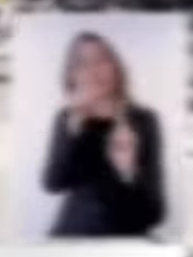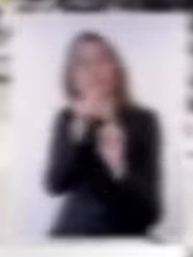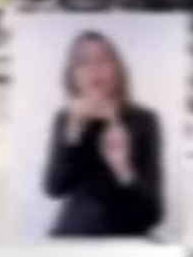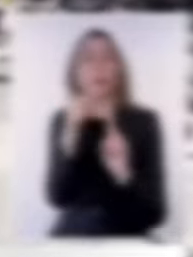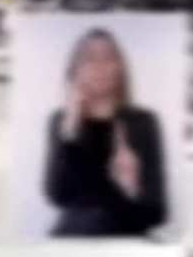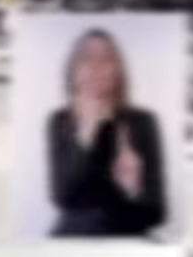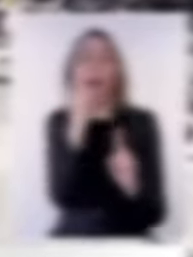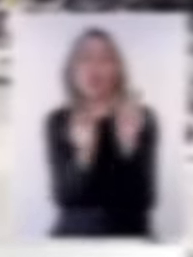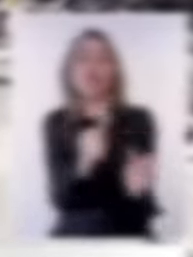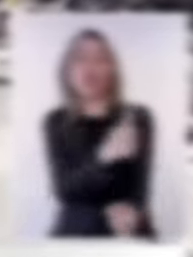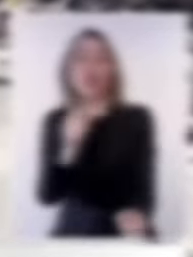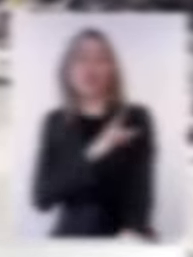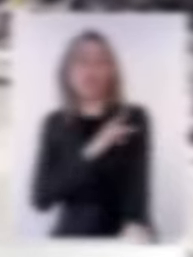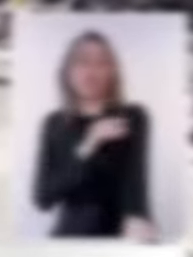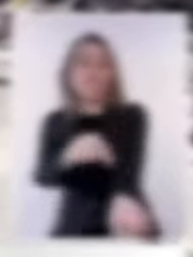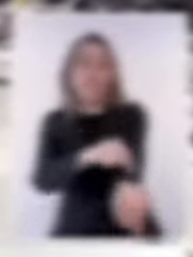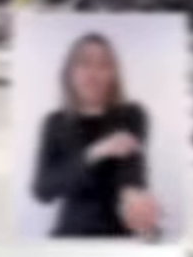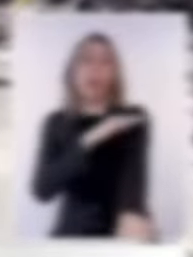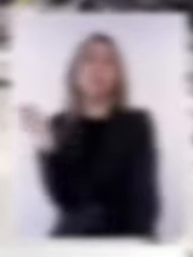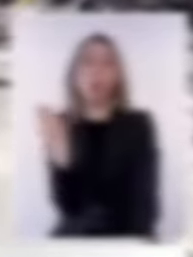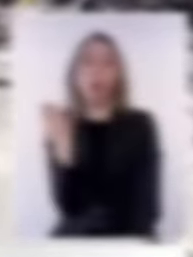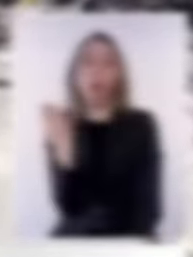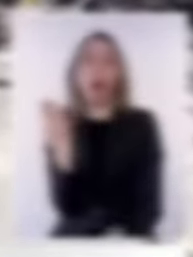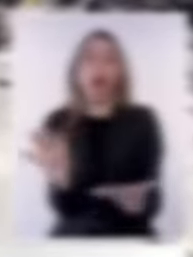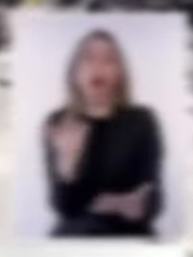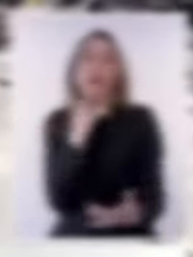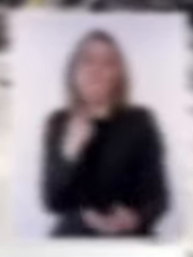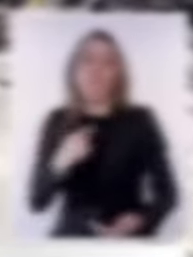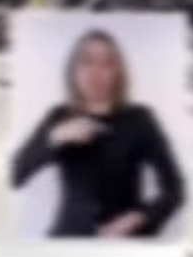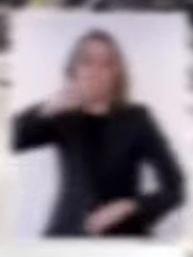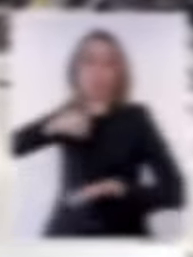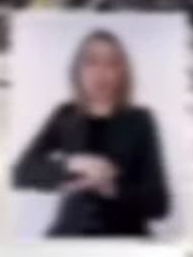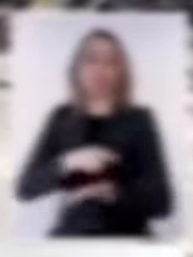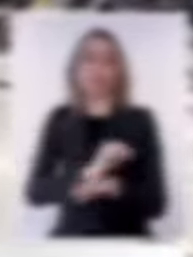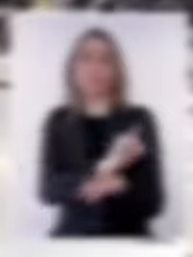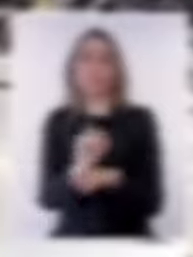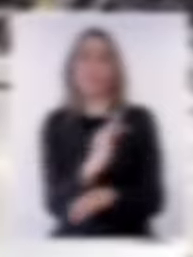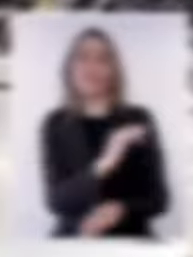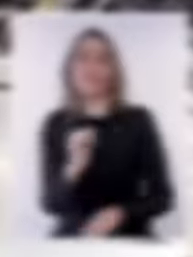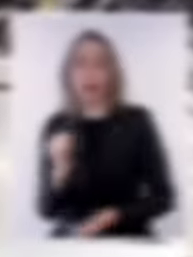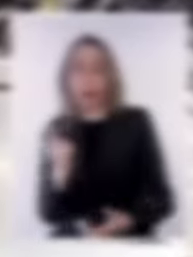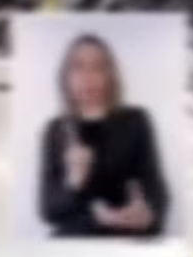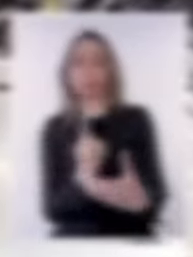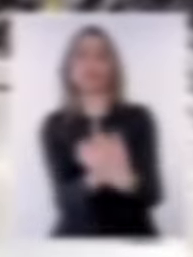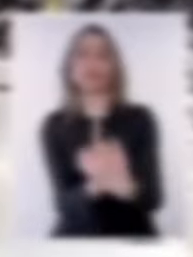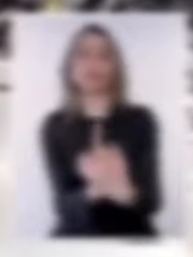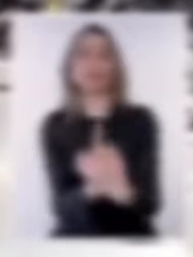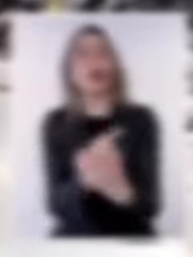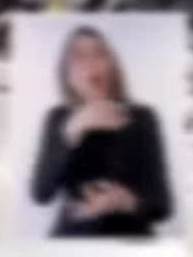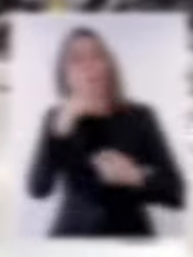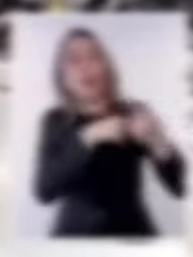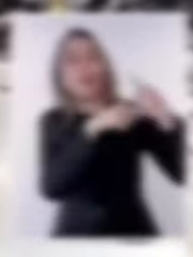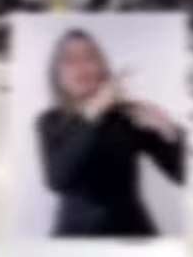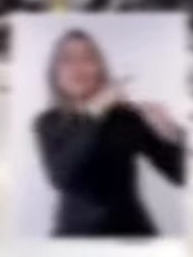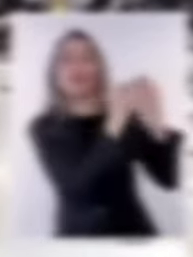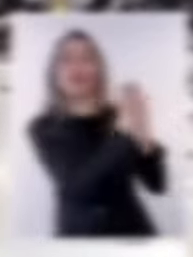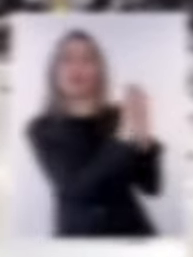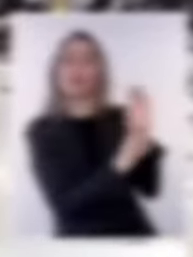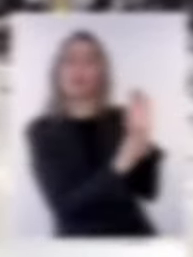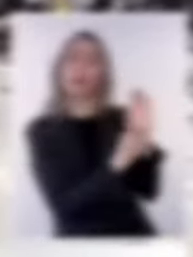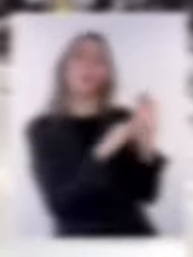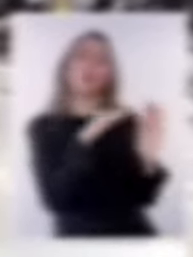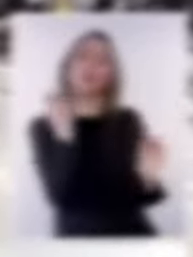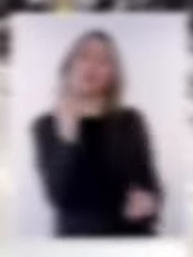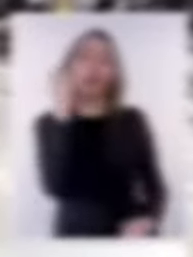todo Chile, de personas que se querían enrolar en las filas de las instituciones armadas. Y también, de hecho, en cosas anecdóticas, en los registros, después